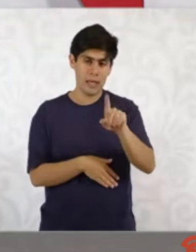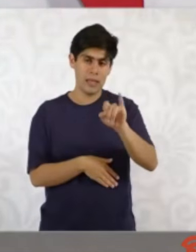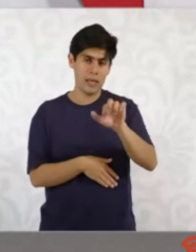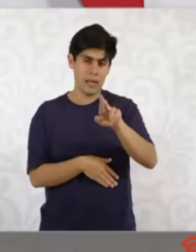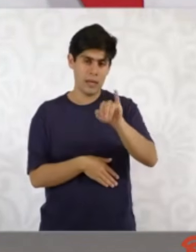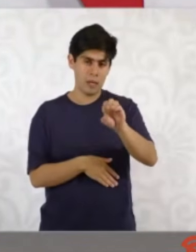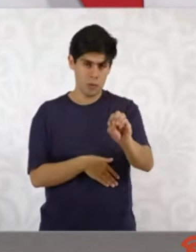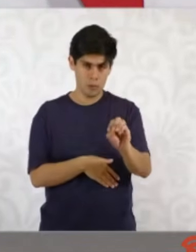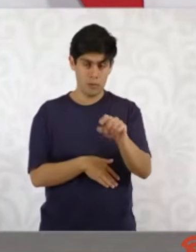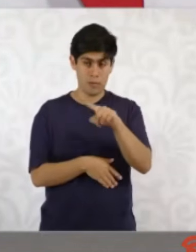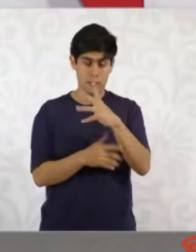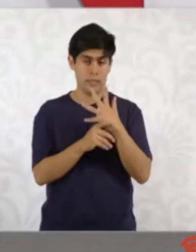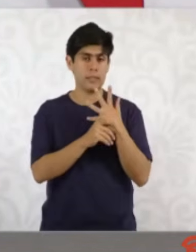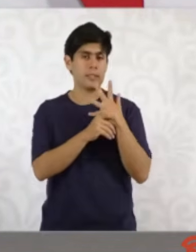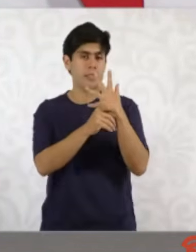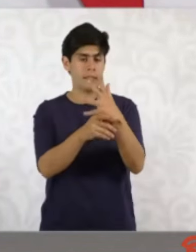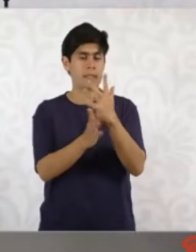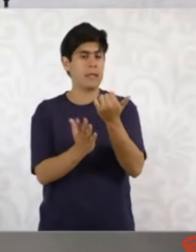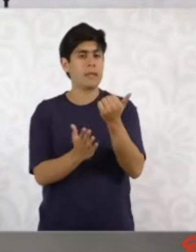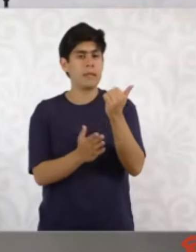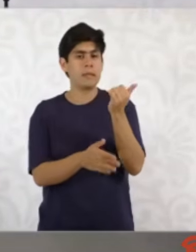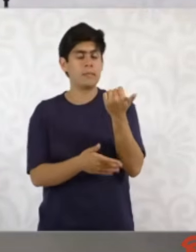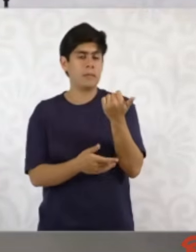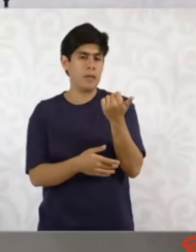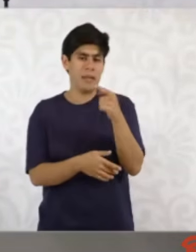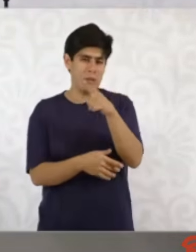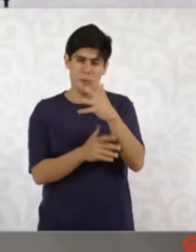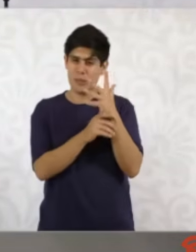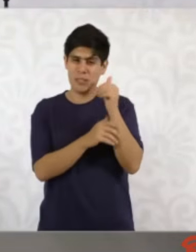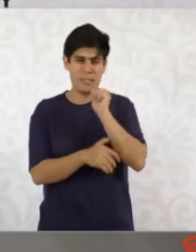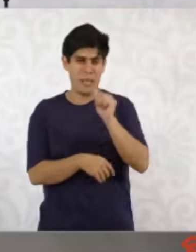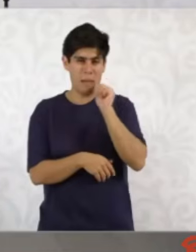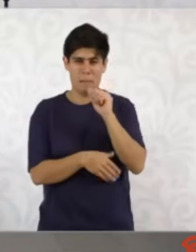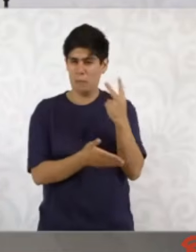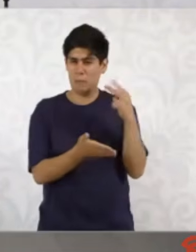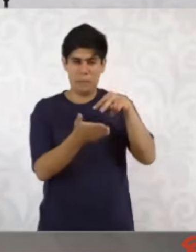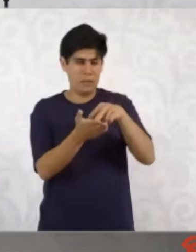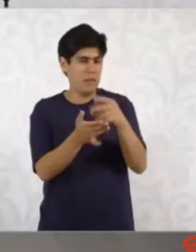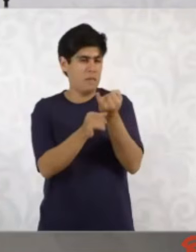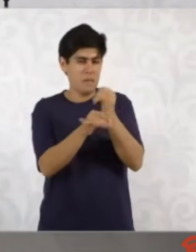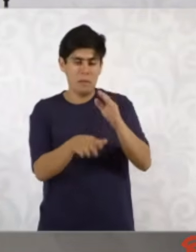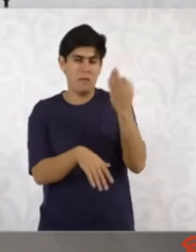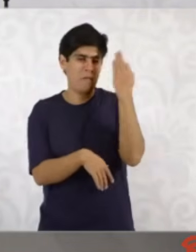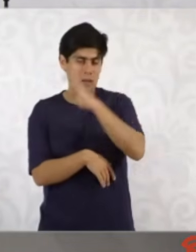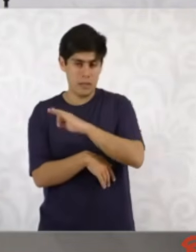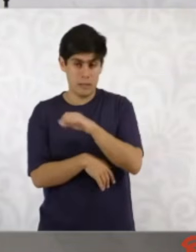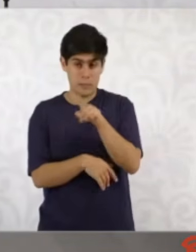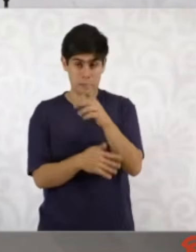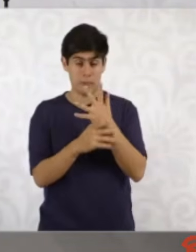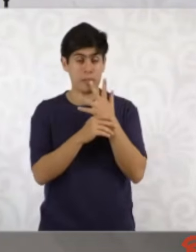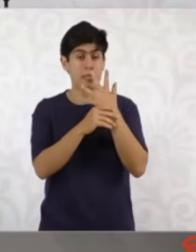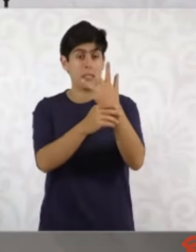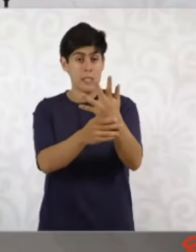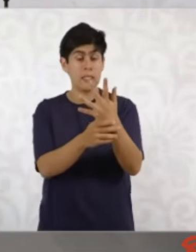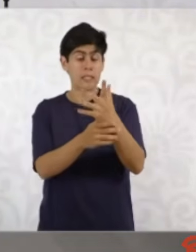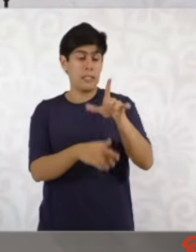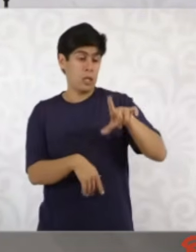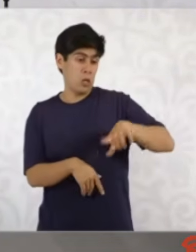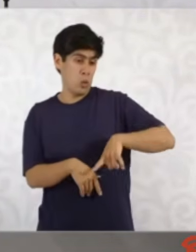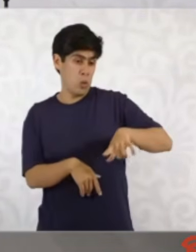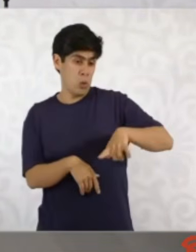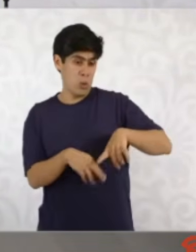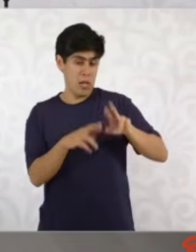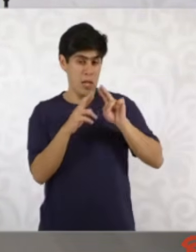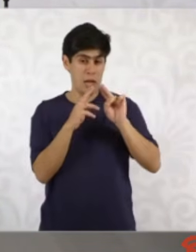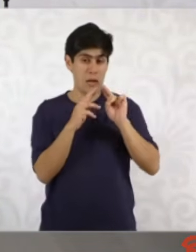desinformación y en las noticias falsas. El narcogobierno reveló lineamientos